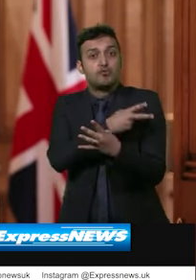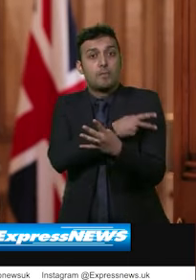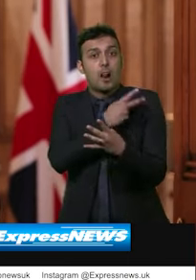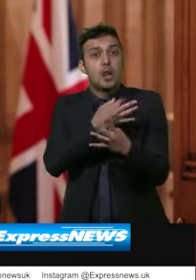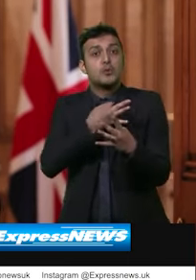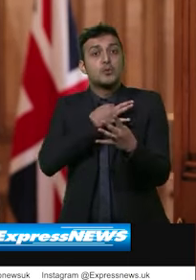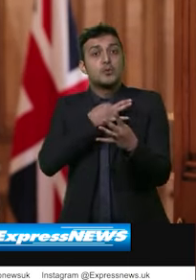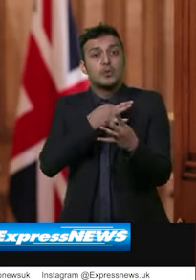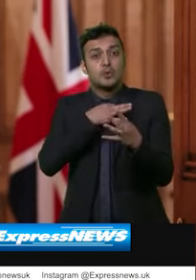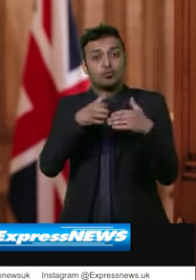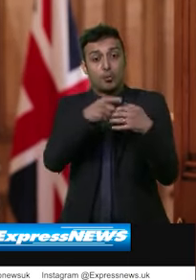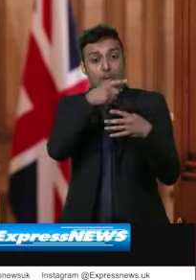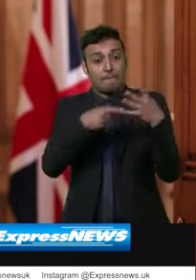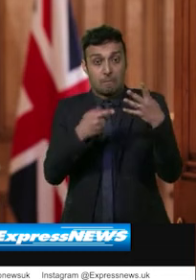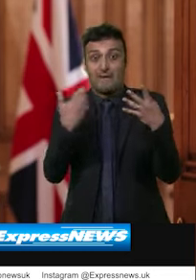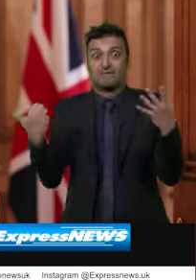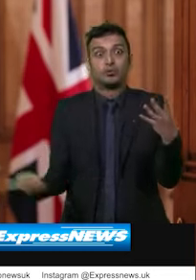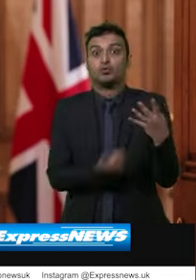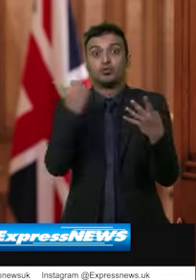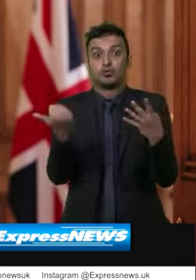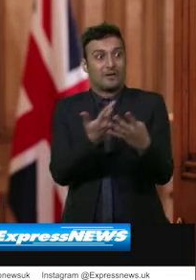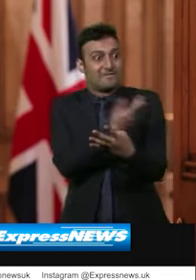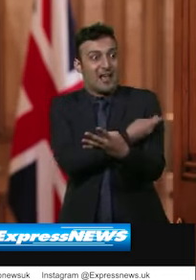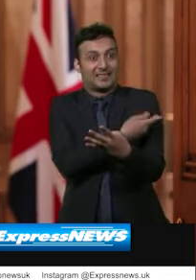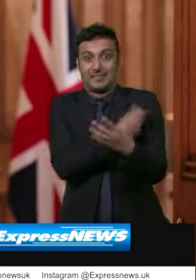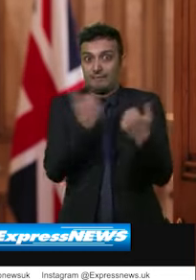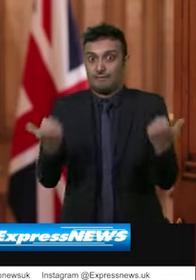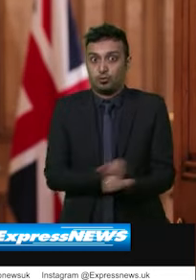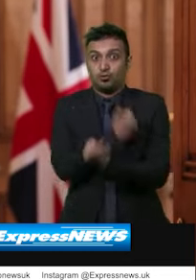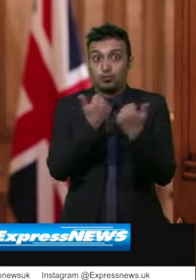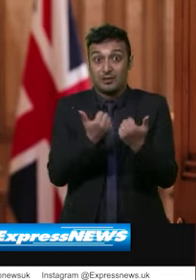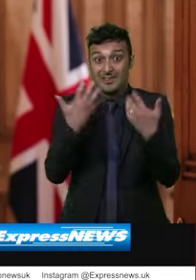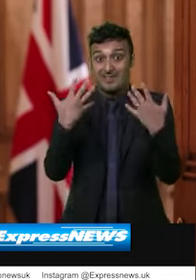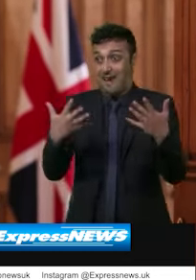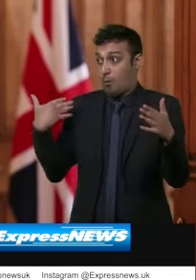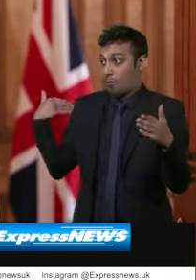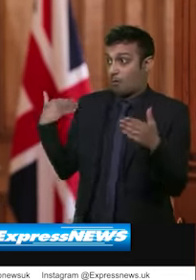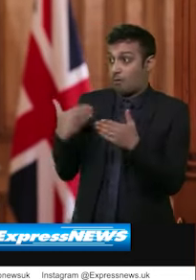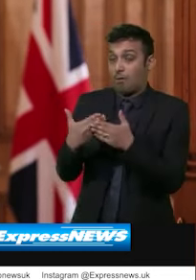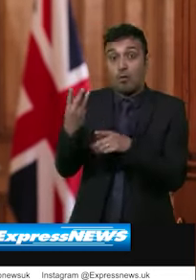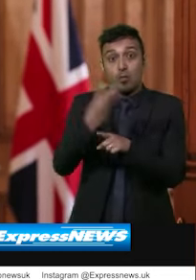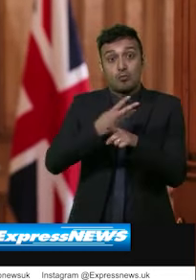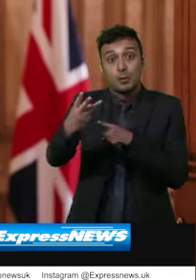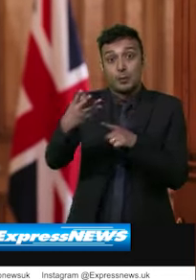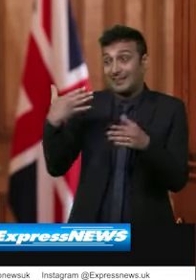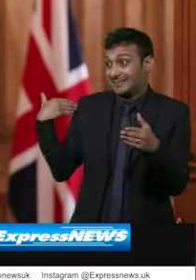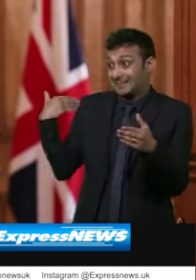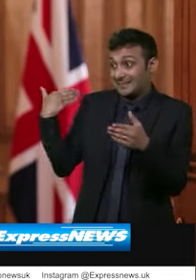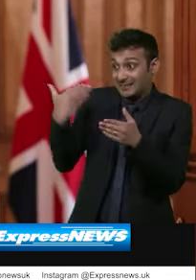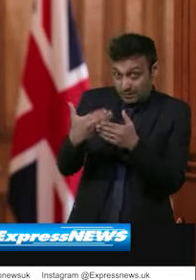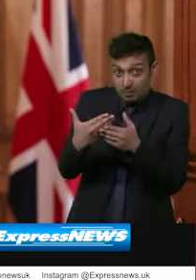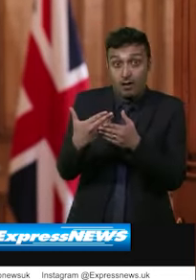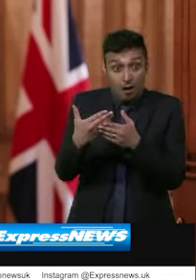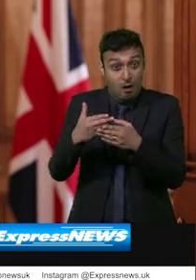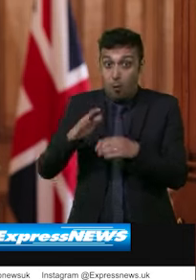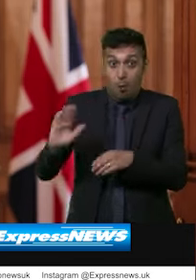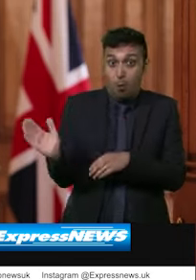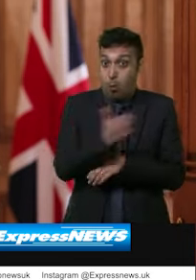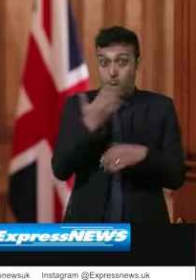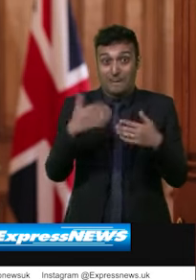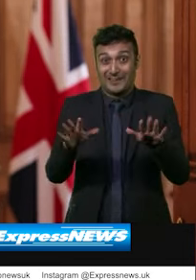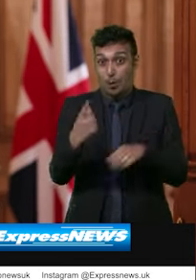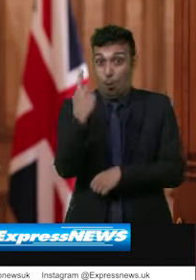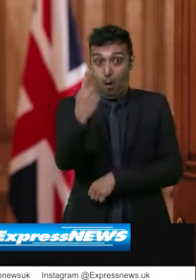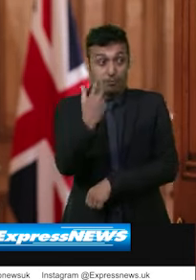cantidades abrumadoras tenido listo pero ahora han pasado al menos tres semanas desde que recibieron su primera dosis y por lo tanto